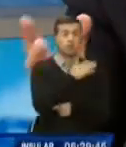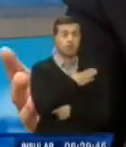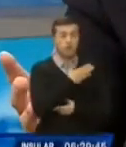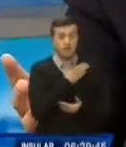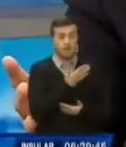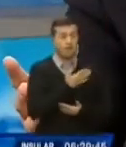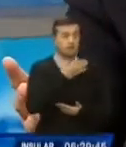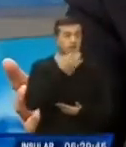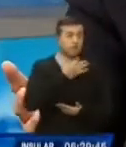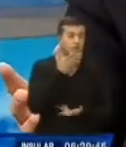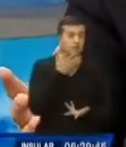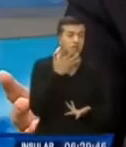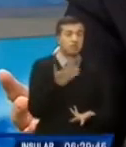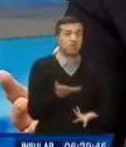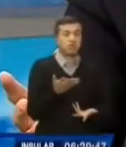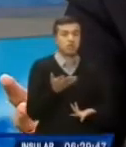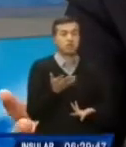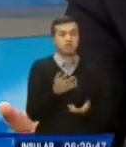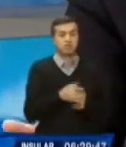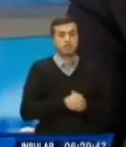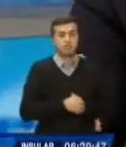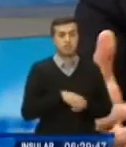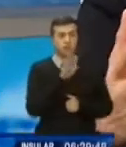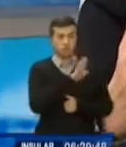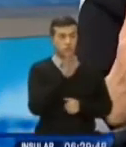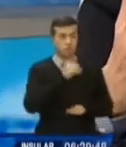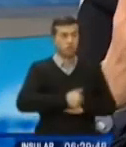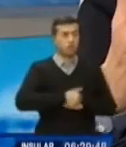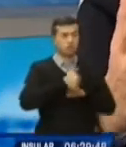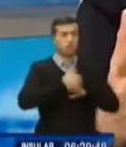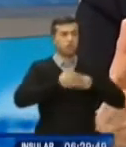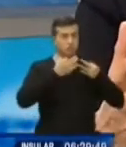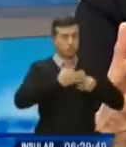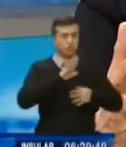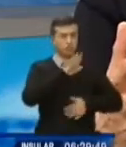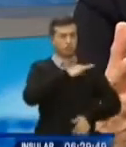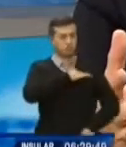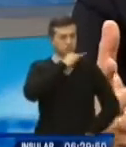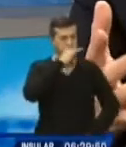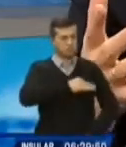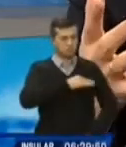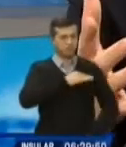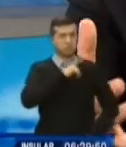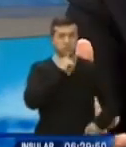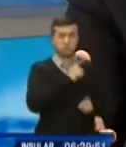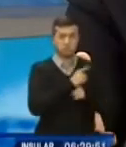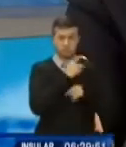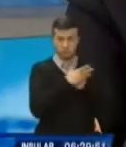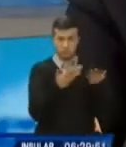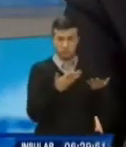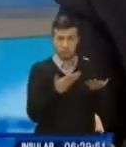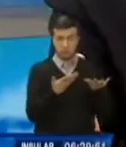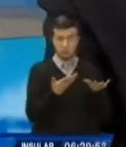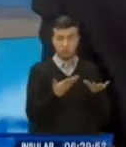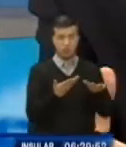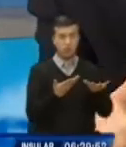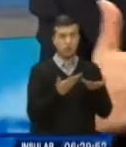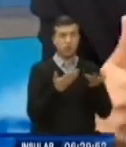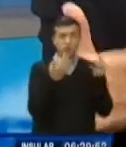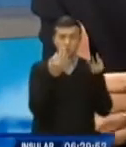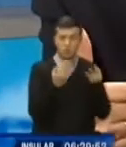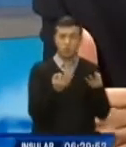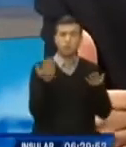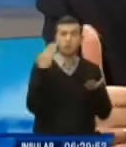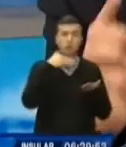legitimidad es decir quieren la autoridad moral la fortaleza ética para poder